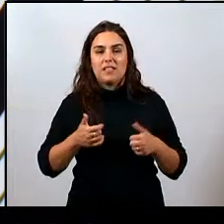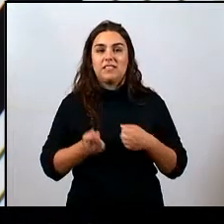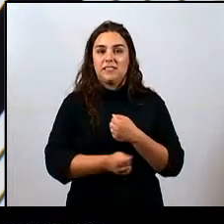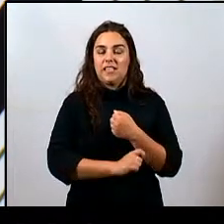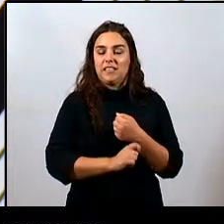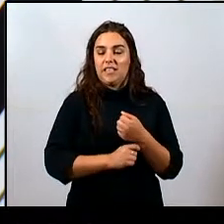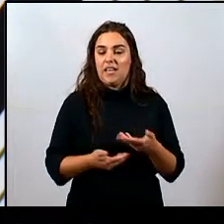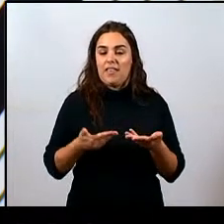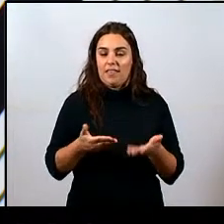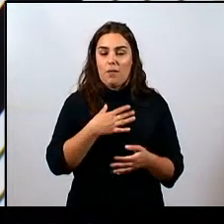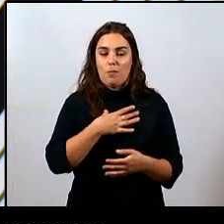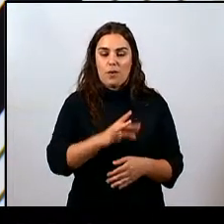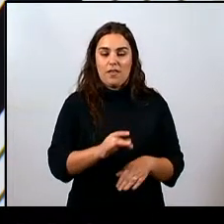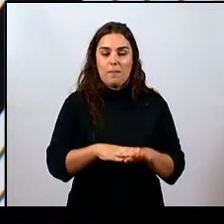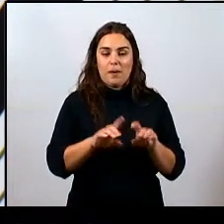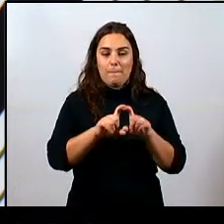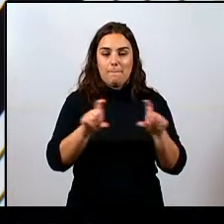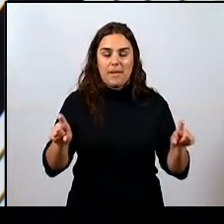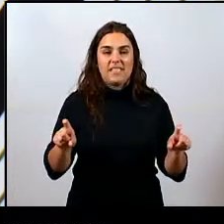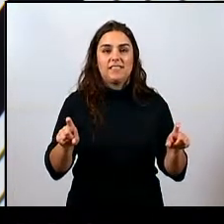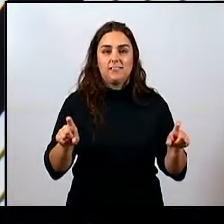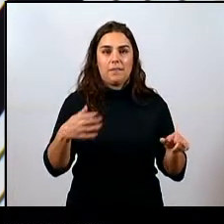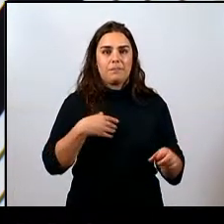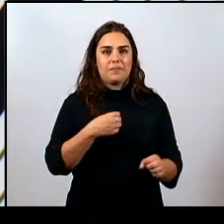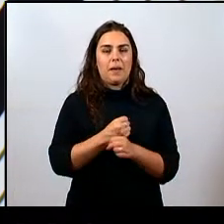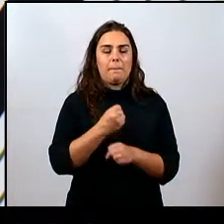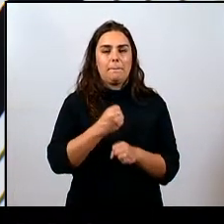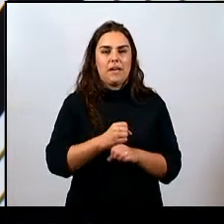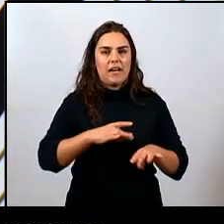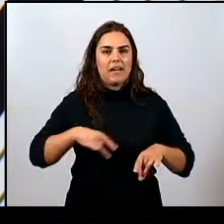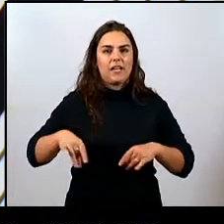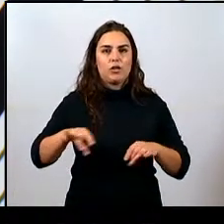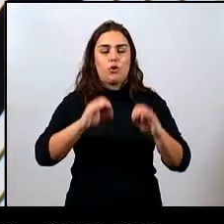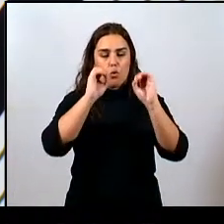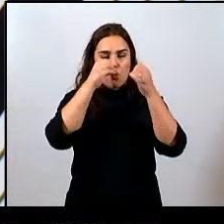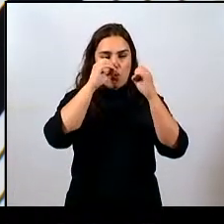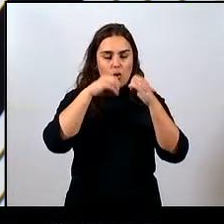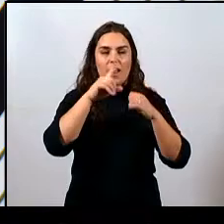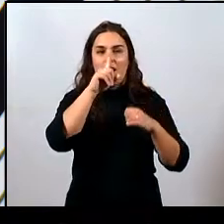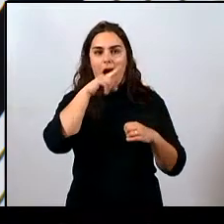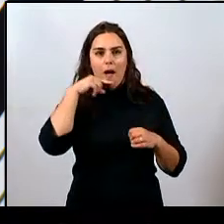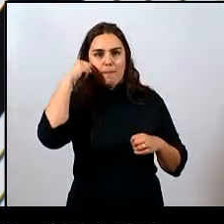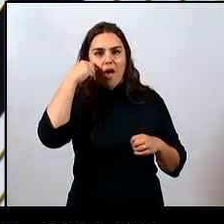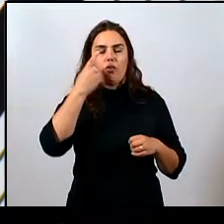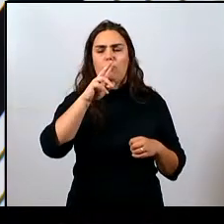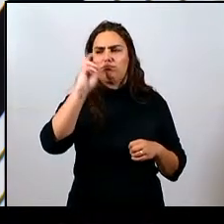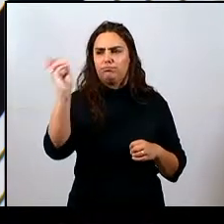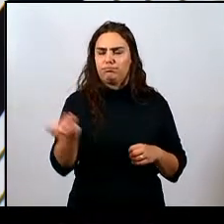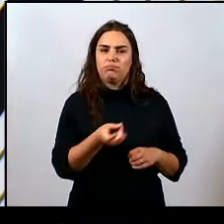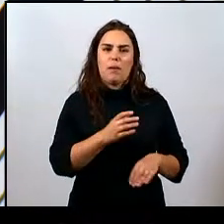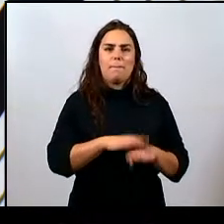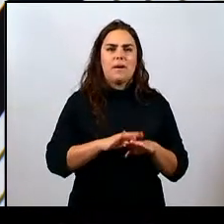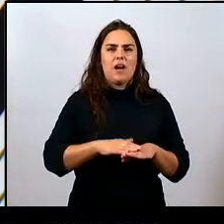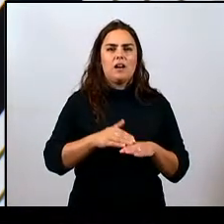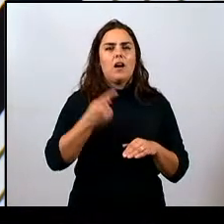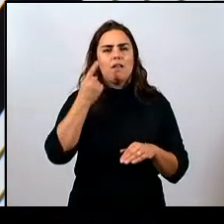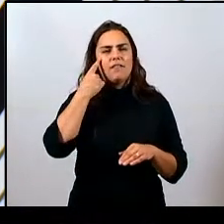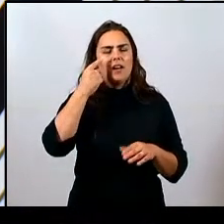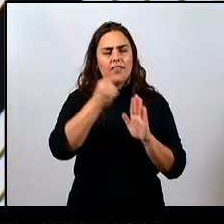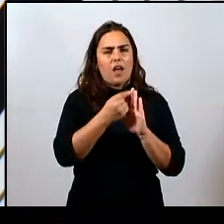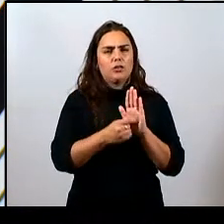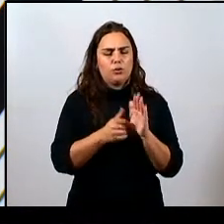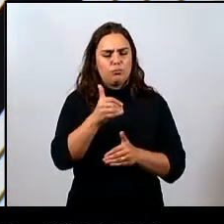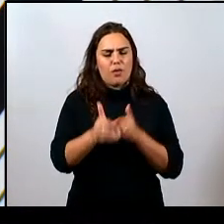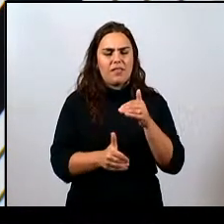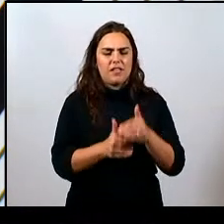estratégica para grandes empresas que están dando empleo a estas regiones, desde Google, Amazon a otras tantas, para los procesamientos de datos, para tantos